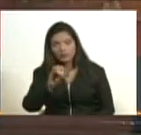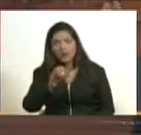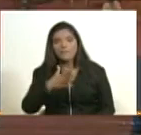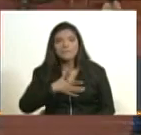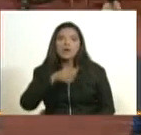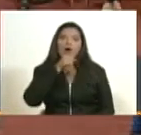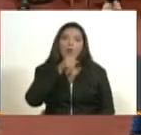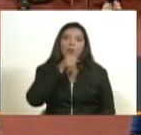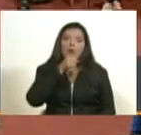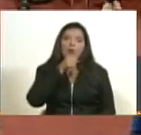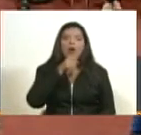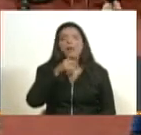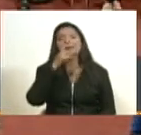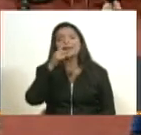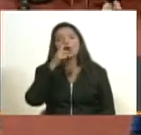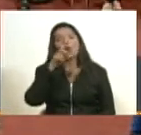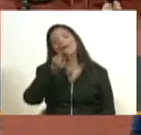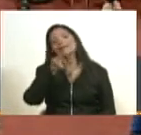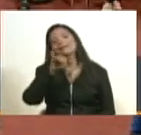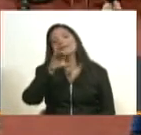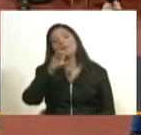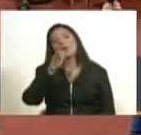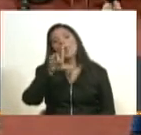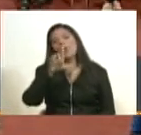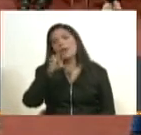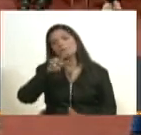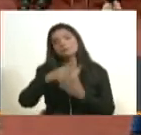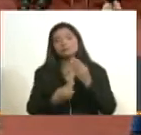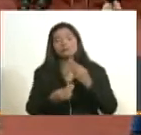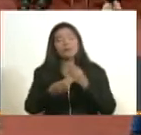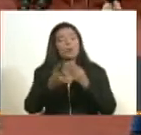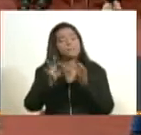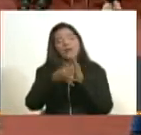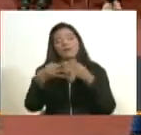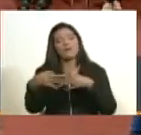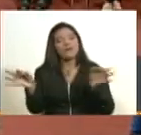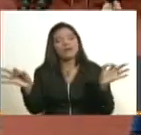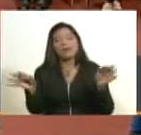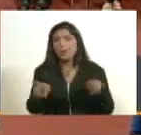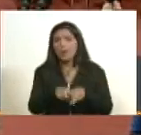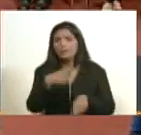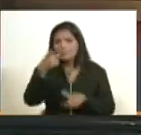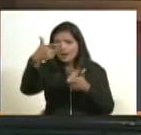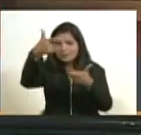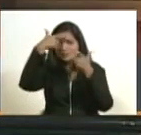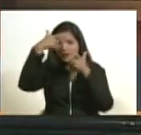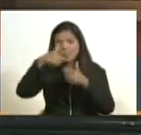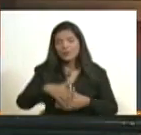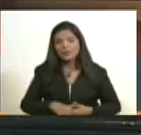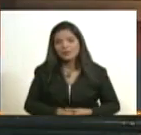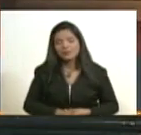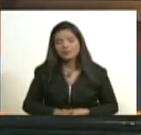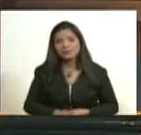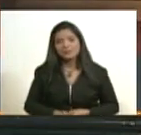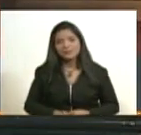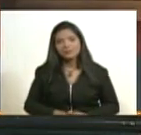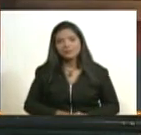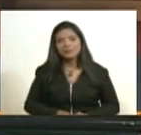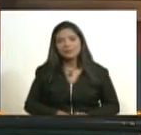Nicolás Maduro Oduber. Somos una mezcla perfecta, como decía nuestro comandante Hugo Chávez.